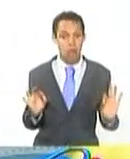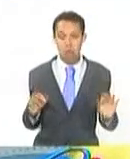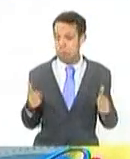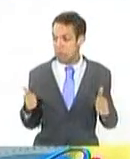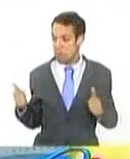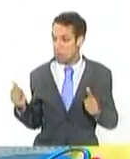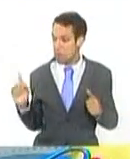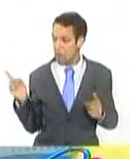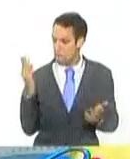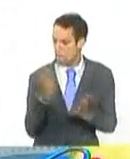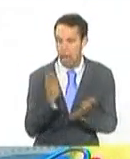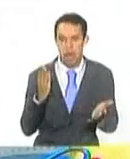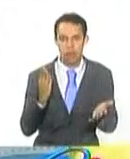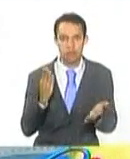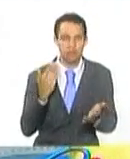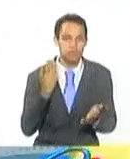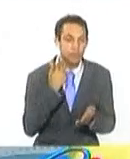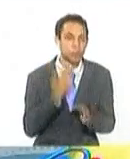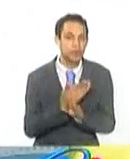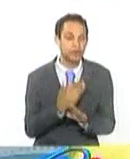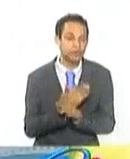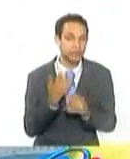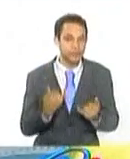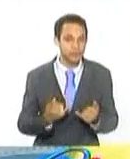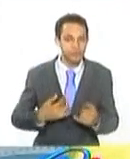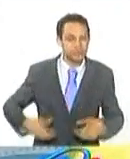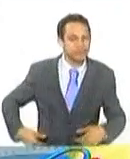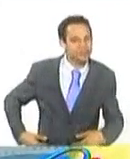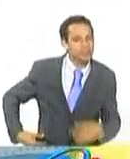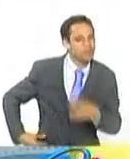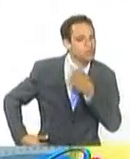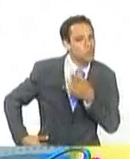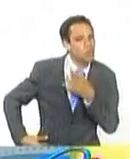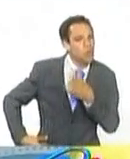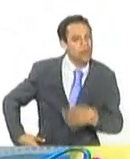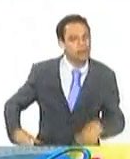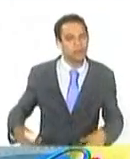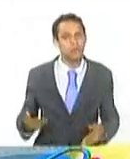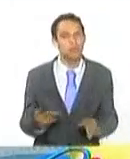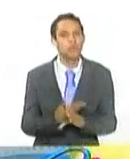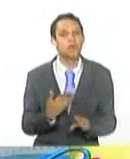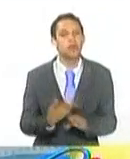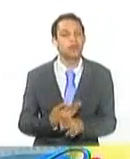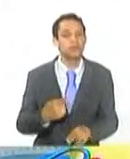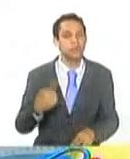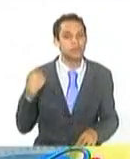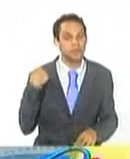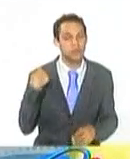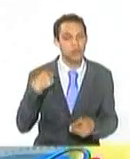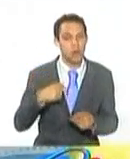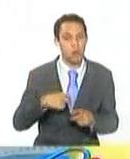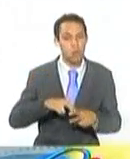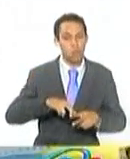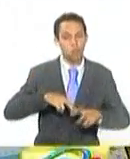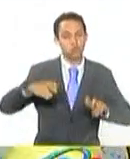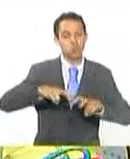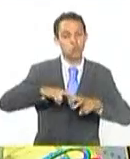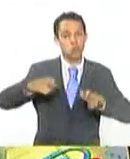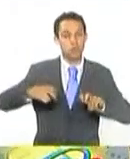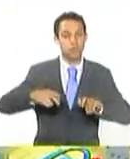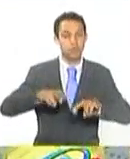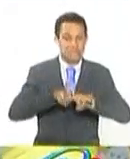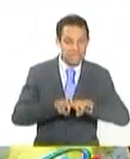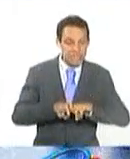de laboratorio es tan importante la principal causa de dolor en la cintura son los problemas osteomusculares la mala